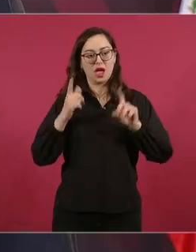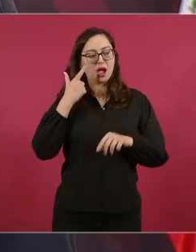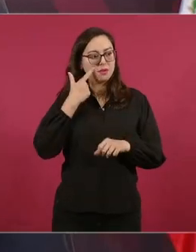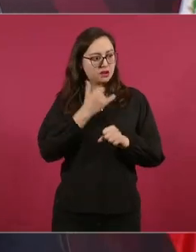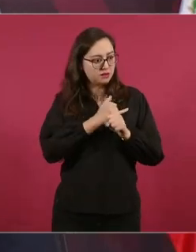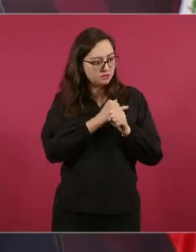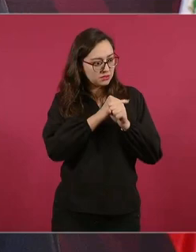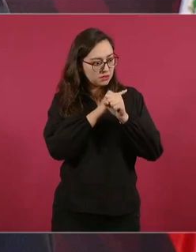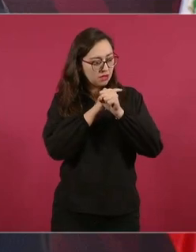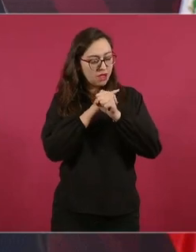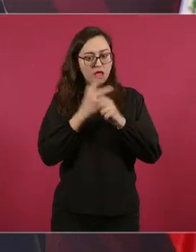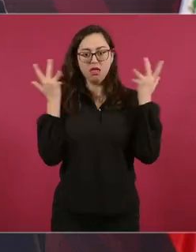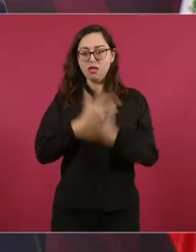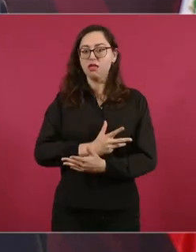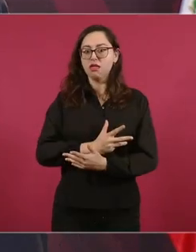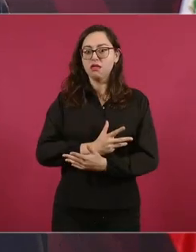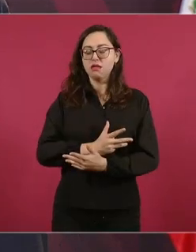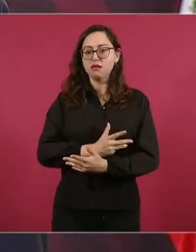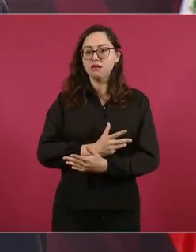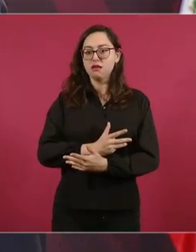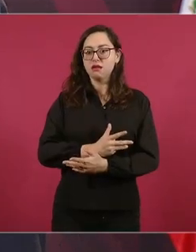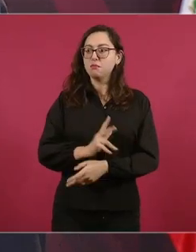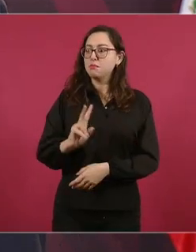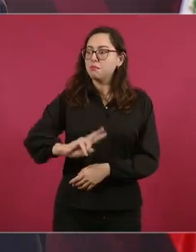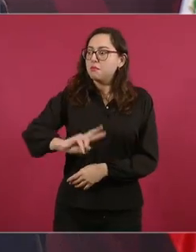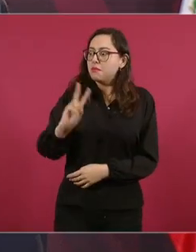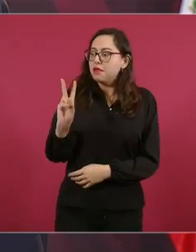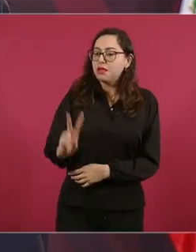Y entonces lo confirmé.